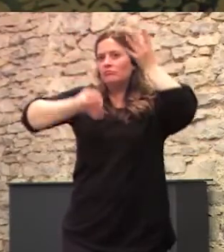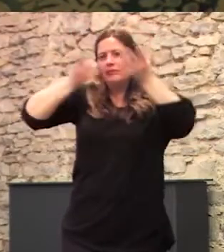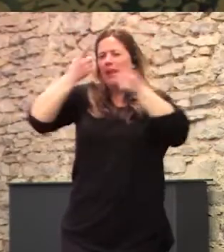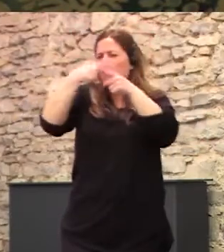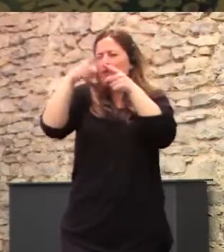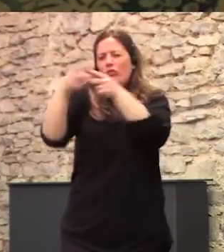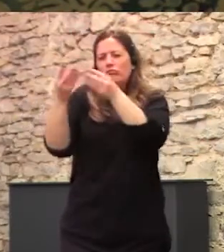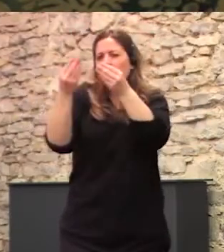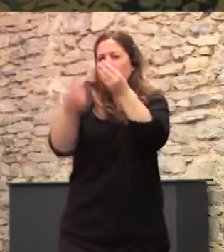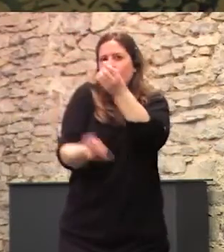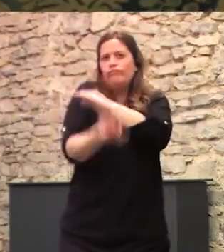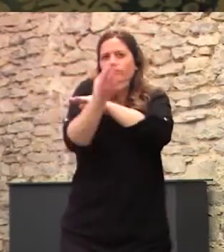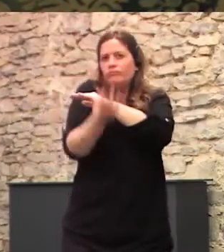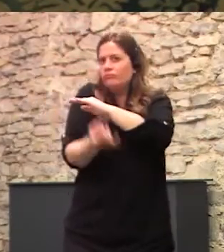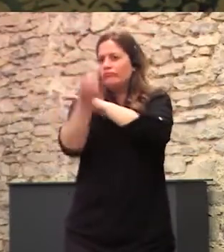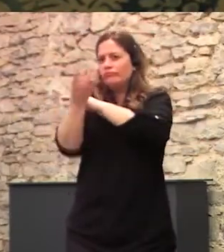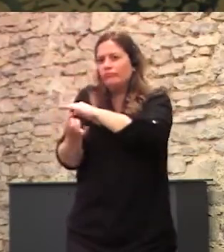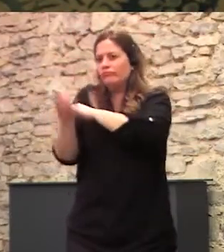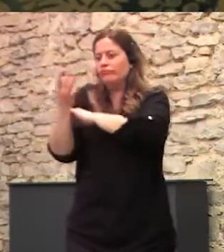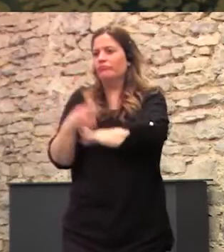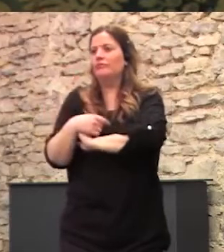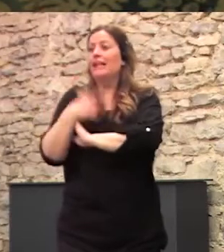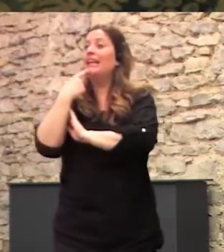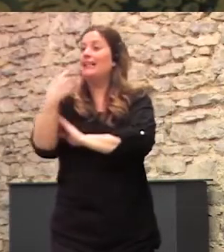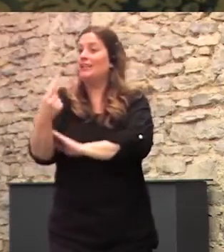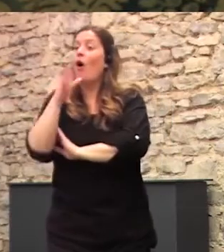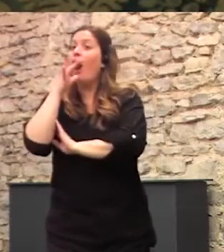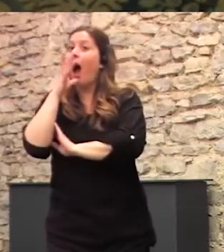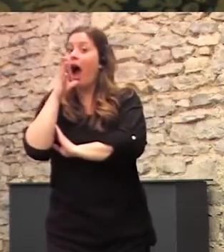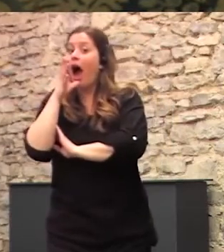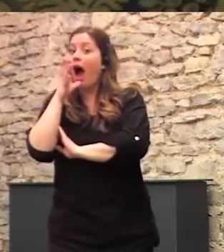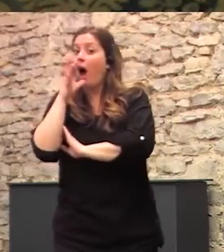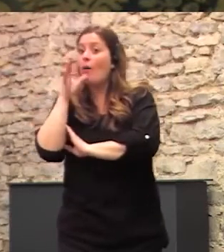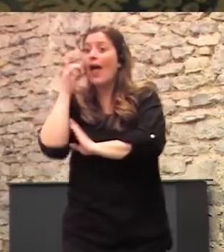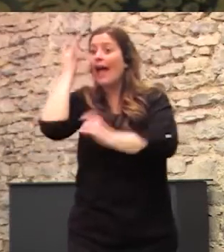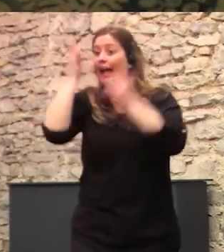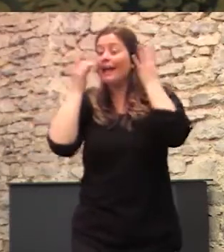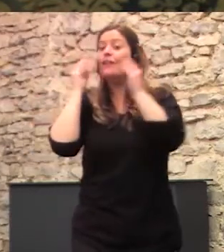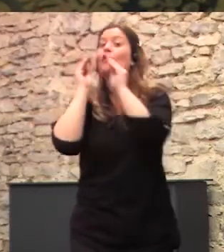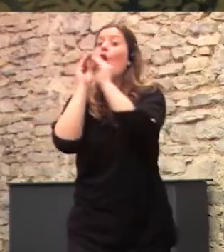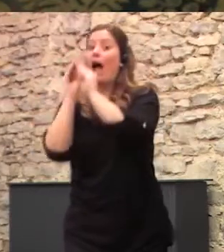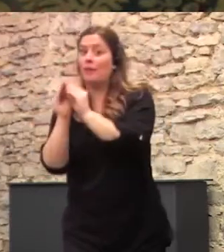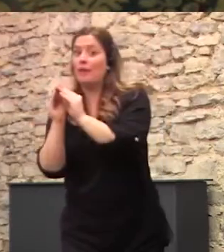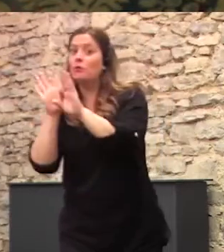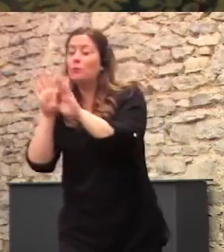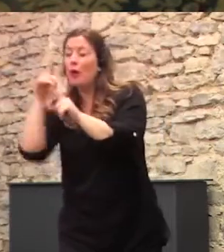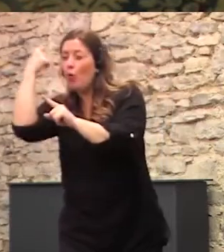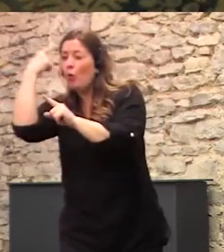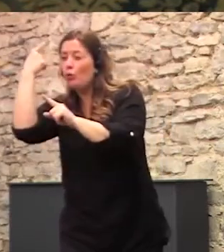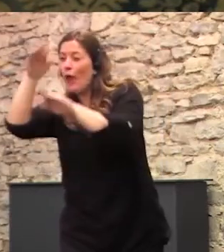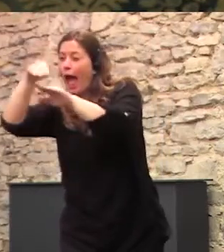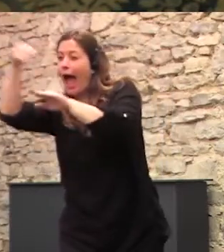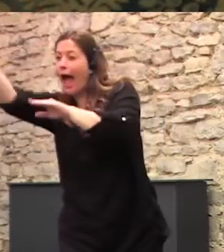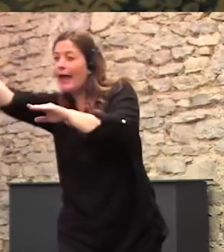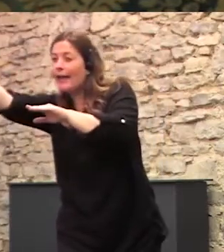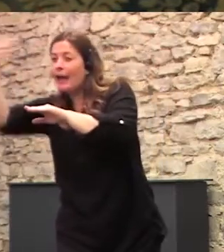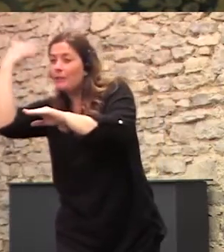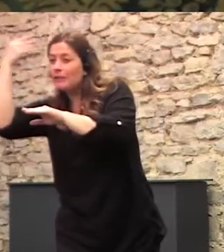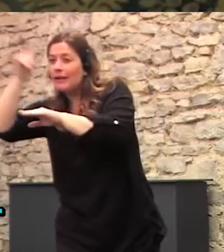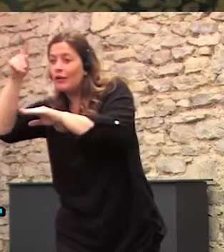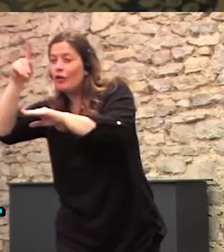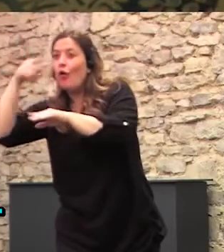muchísimas cosas. Les digo, ahora vamos a hacer el ejercicio, pero no pensando en la cultura ajena, sino en vuestra propia